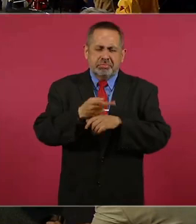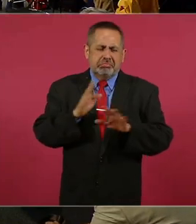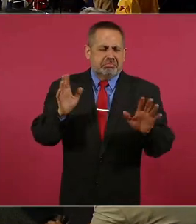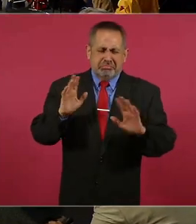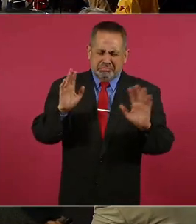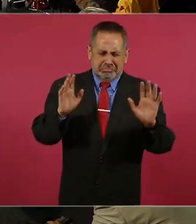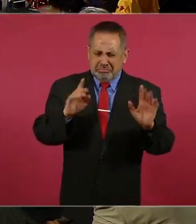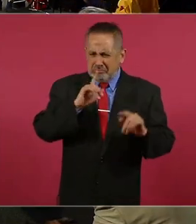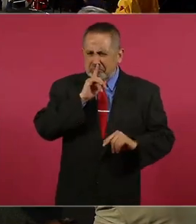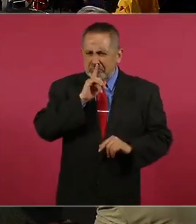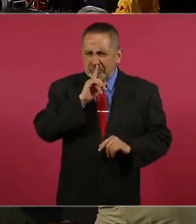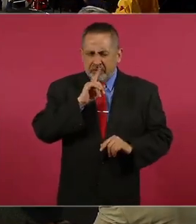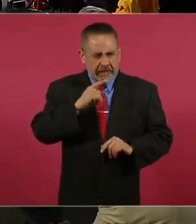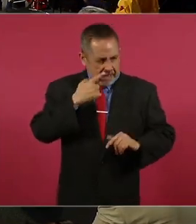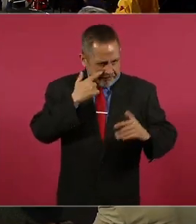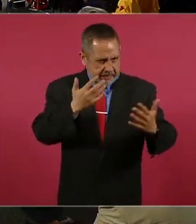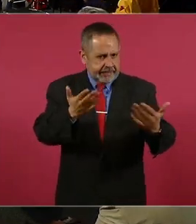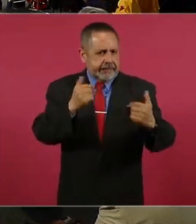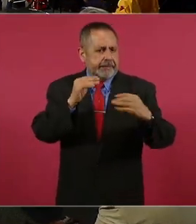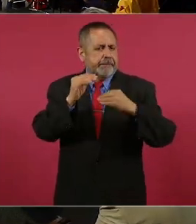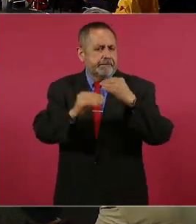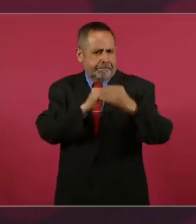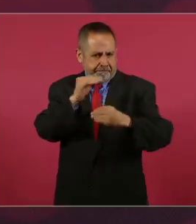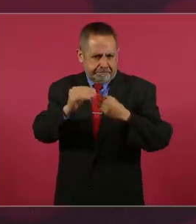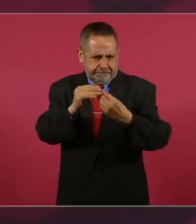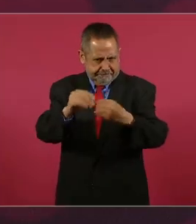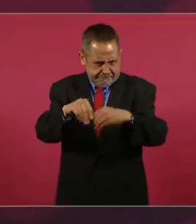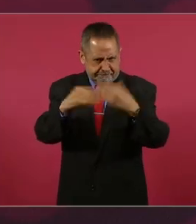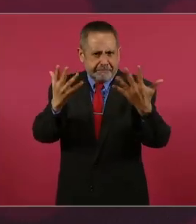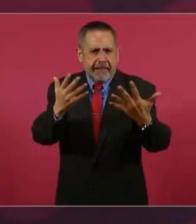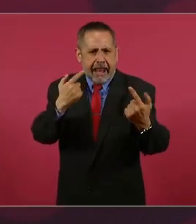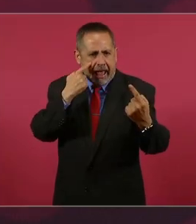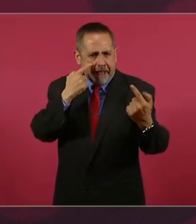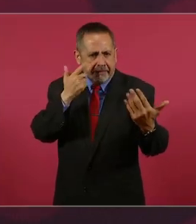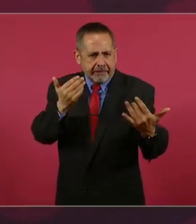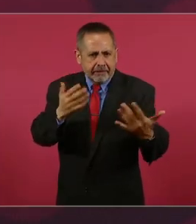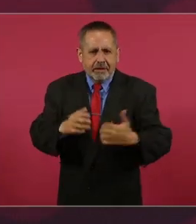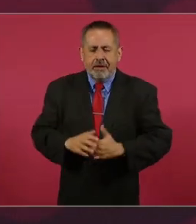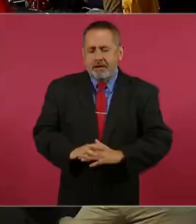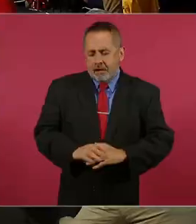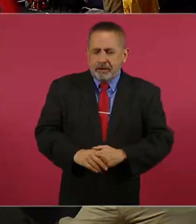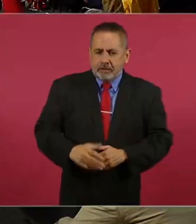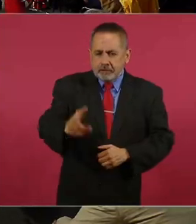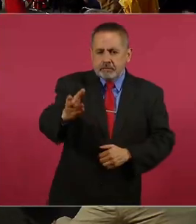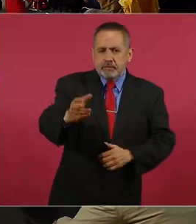de… A ver, vamos al debate, vamos a aclarar. No.